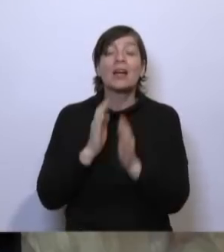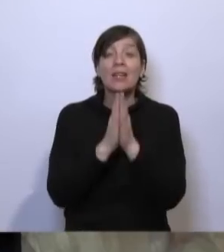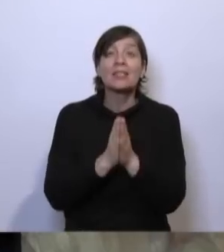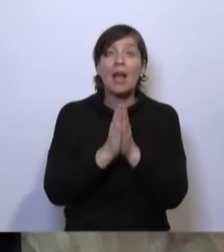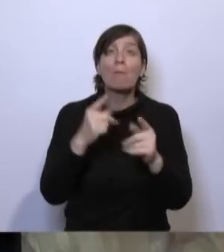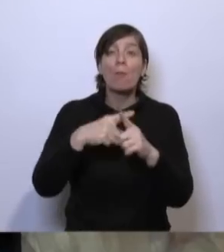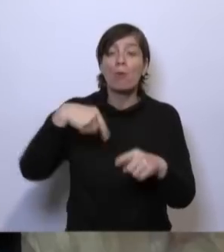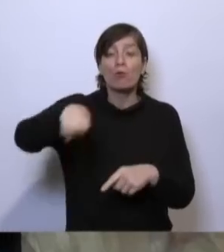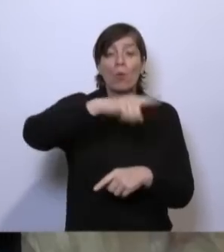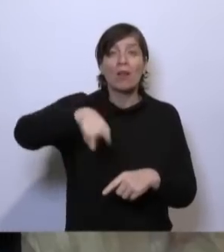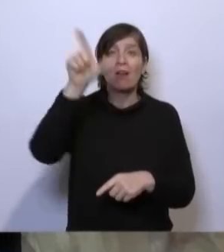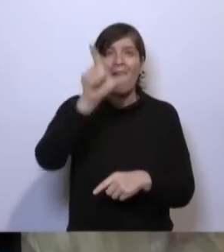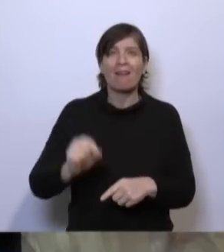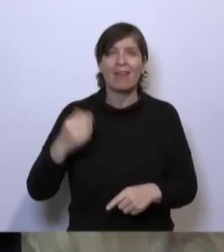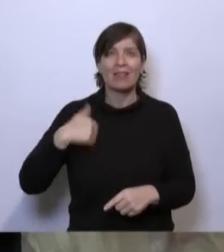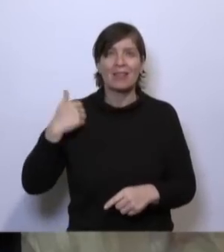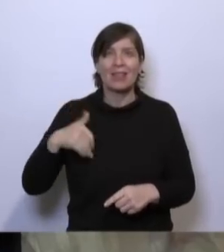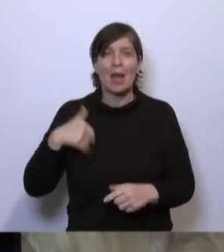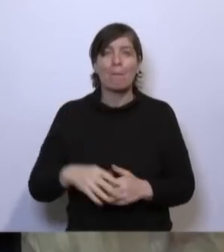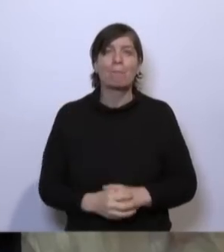Rezamos por nuestro país.